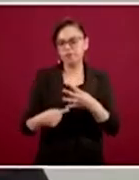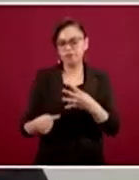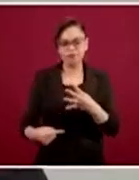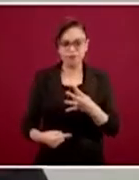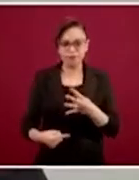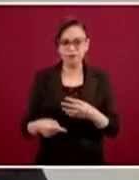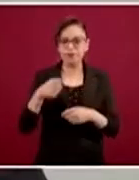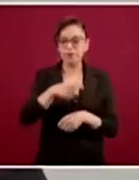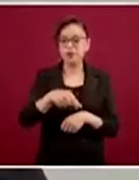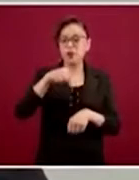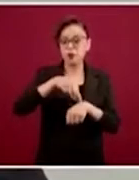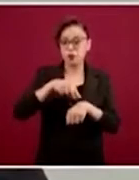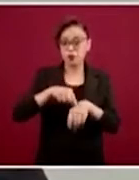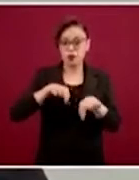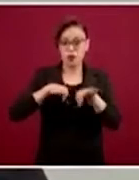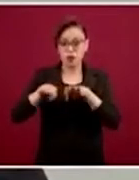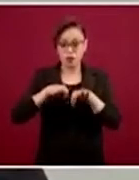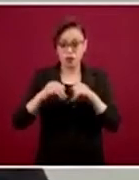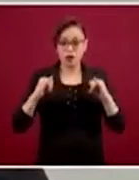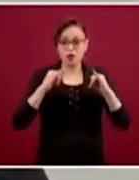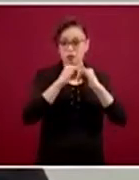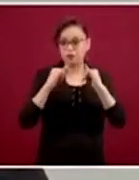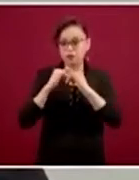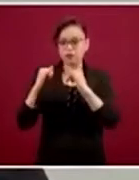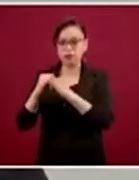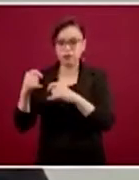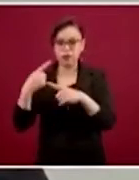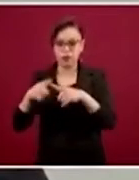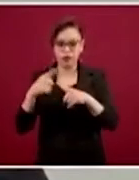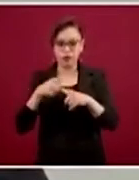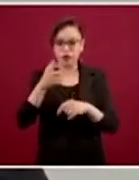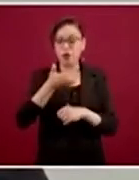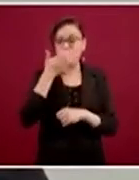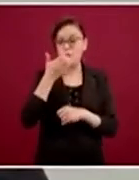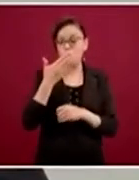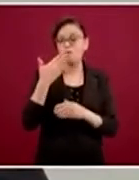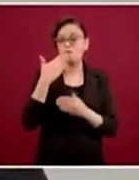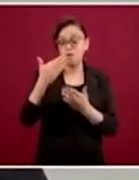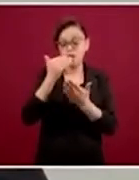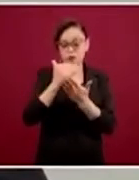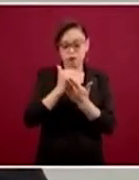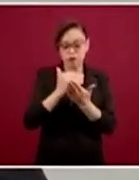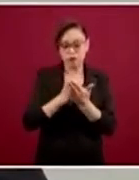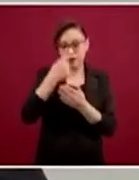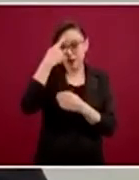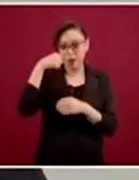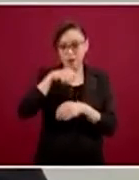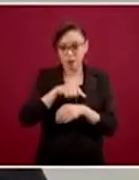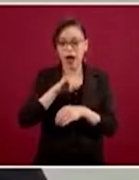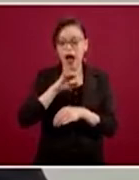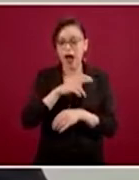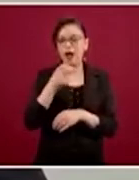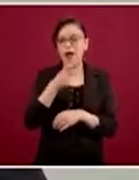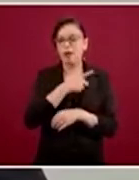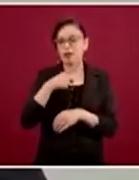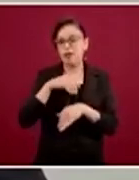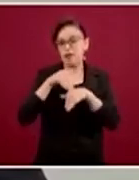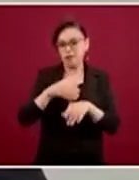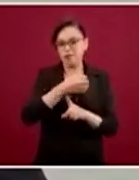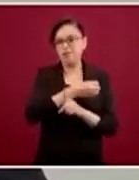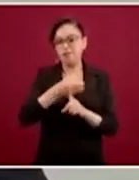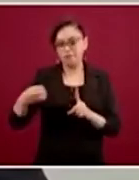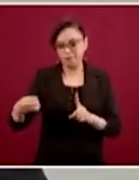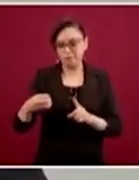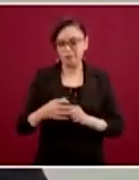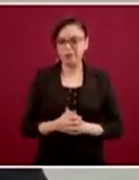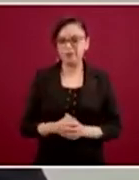de las instituciones acostumbrados a usar guías y esta es una guía como las otras tenemos la versión 10